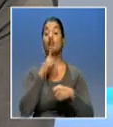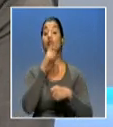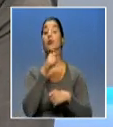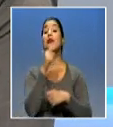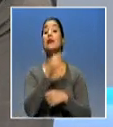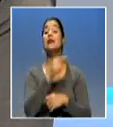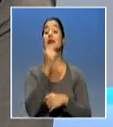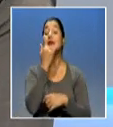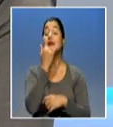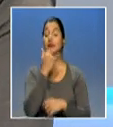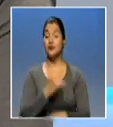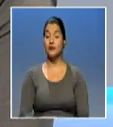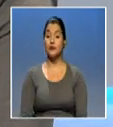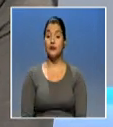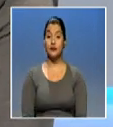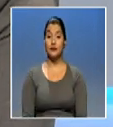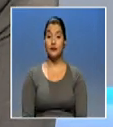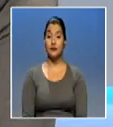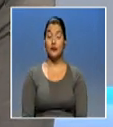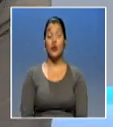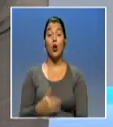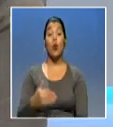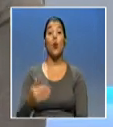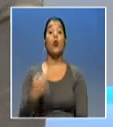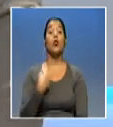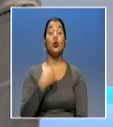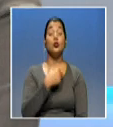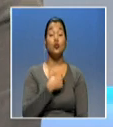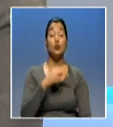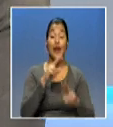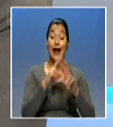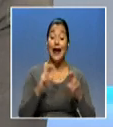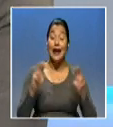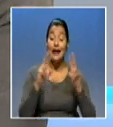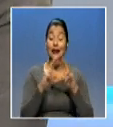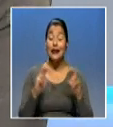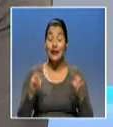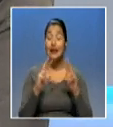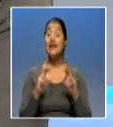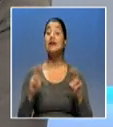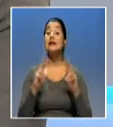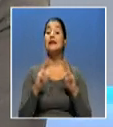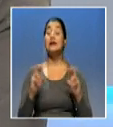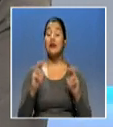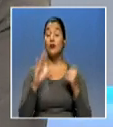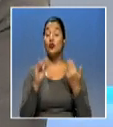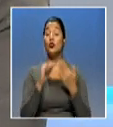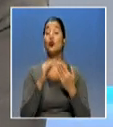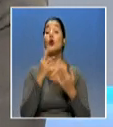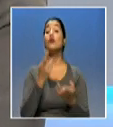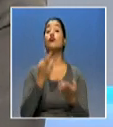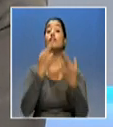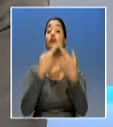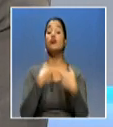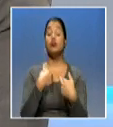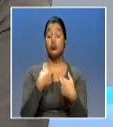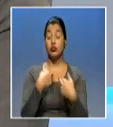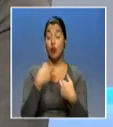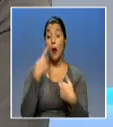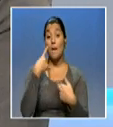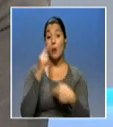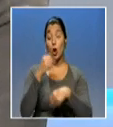hecho presuntamente delictivo. Cuando nosotros analizamos la resolución dictada por el juzgado penal de turno